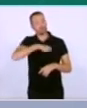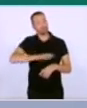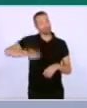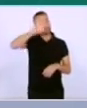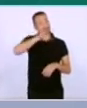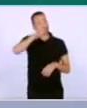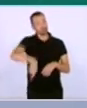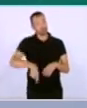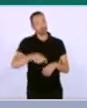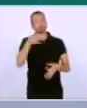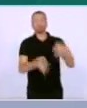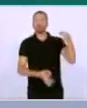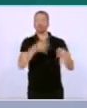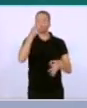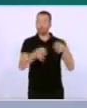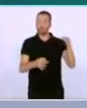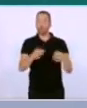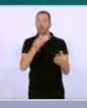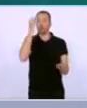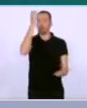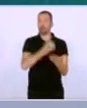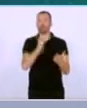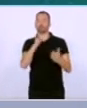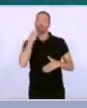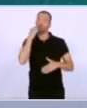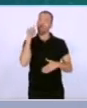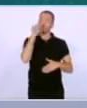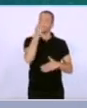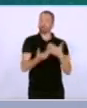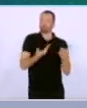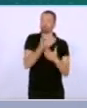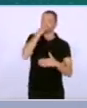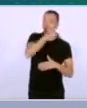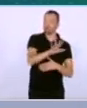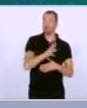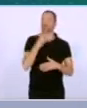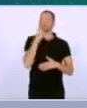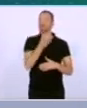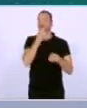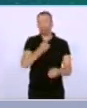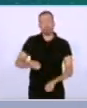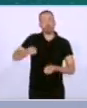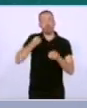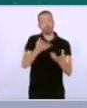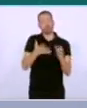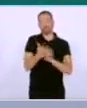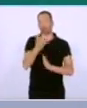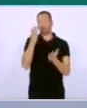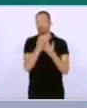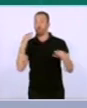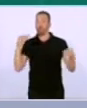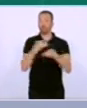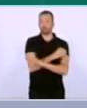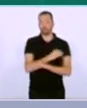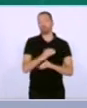constitucional con éxito con tres declaraciones de inconstitucionalidad primera relativa a los dos